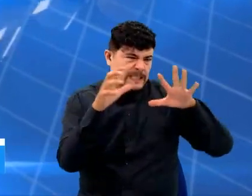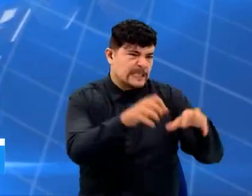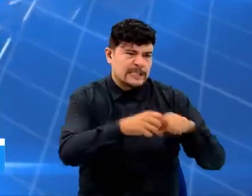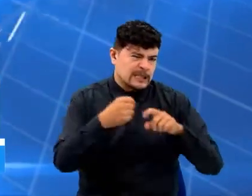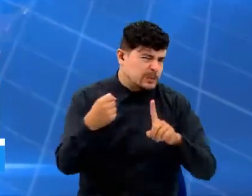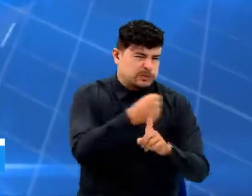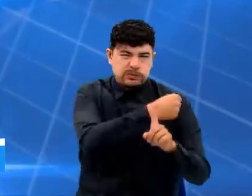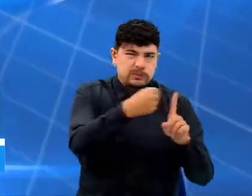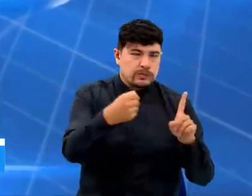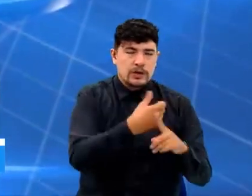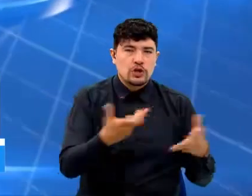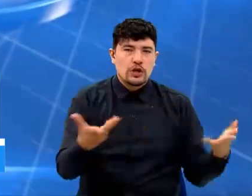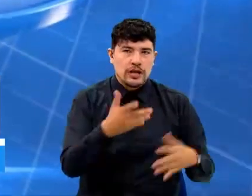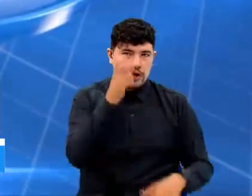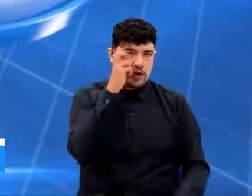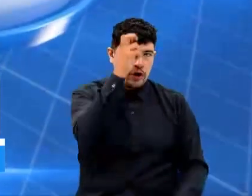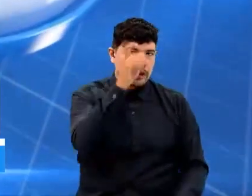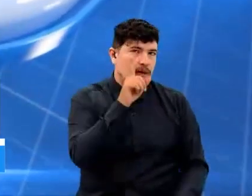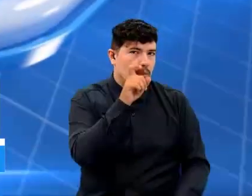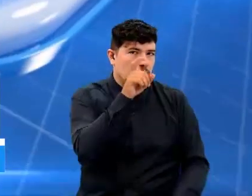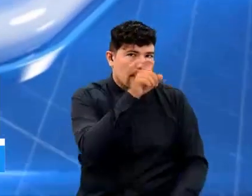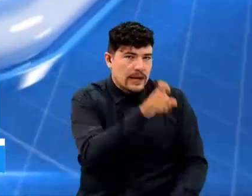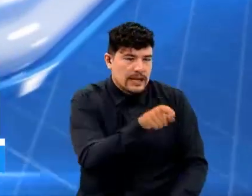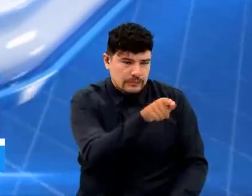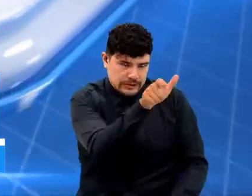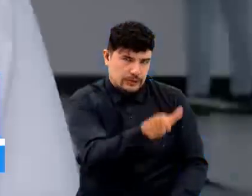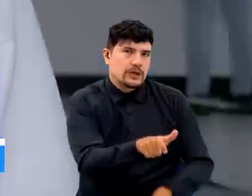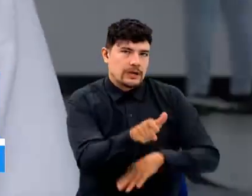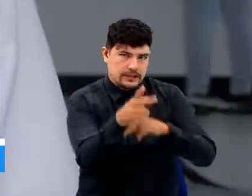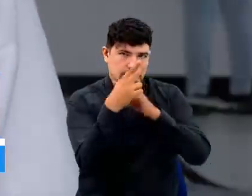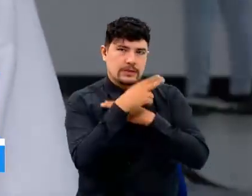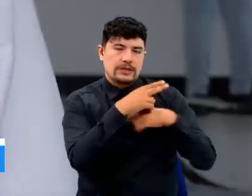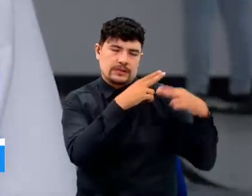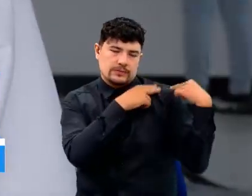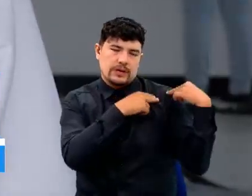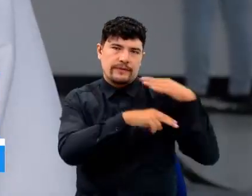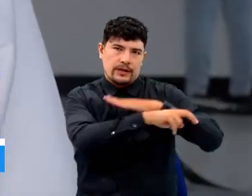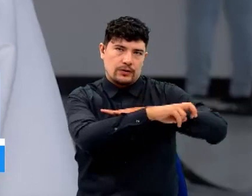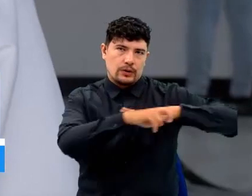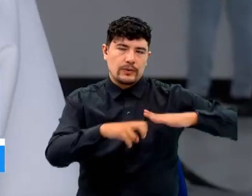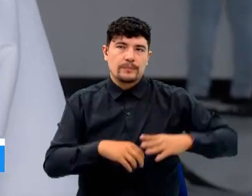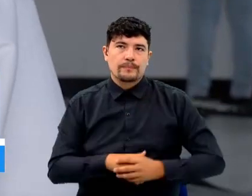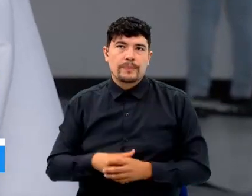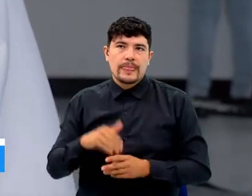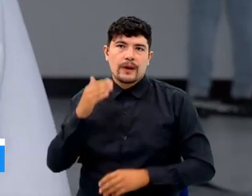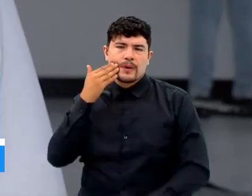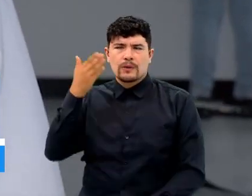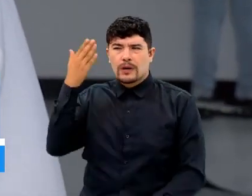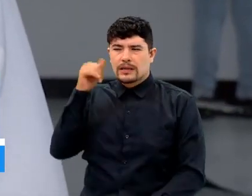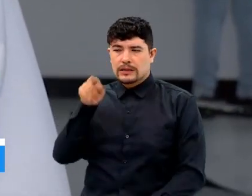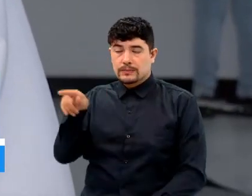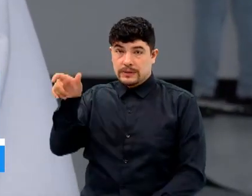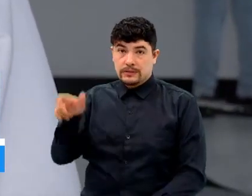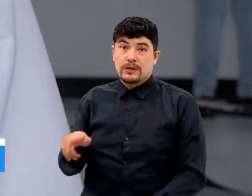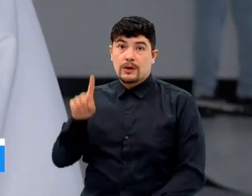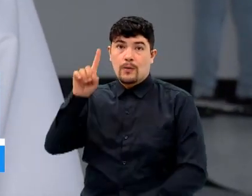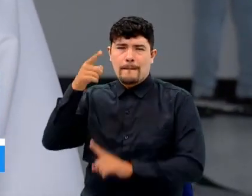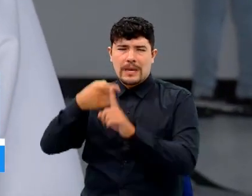el norte de bucaramanga Bueno es un paciente que ingresa hace más o menos un mes y medio aproximadamente